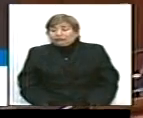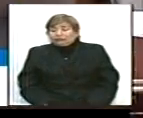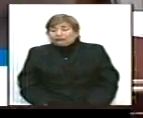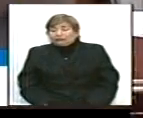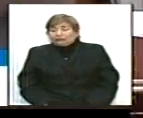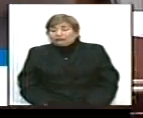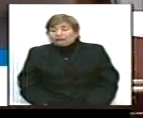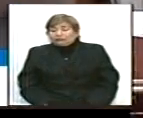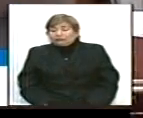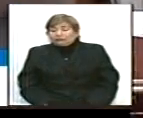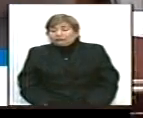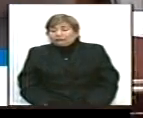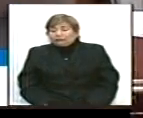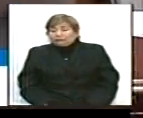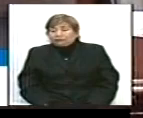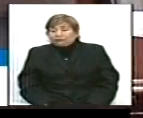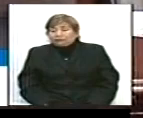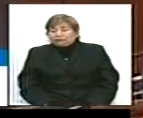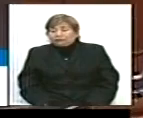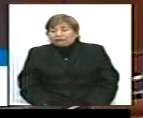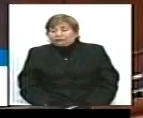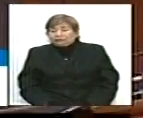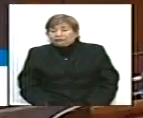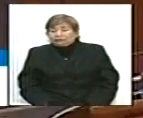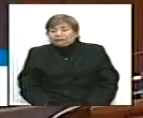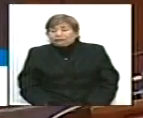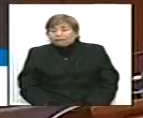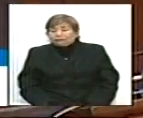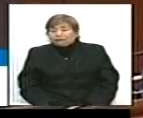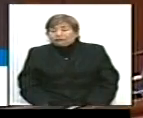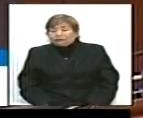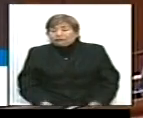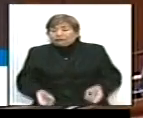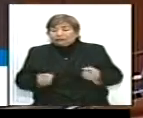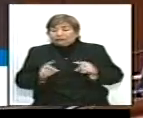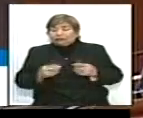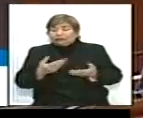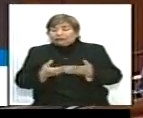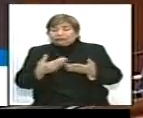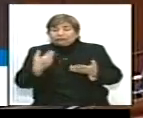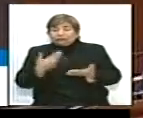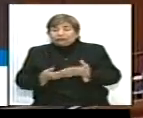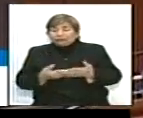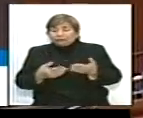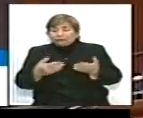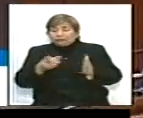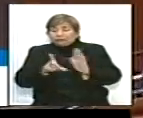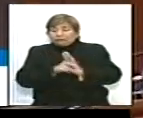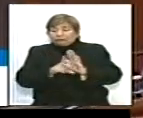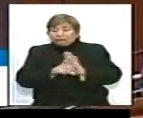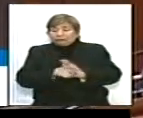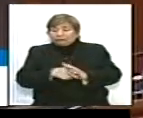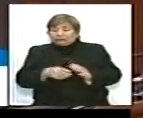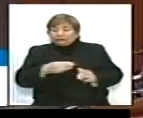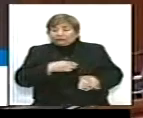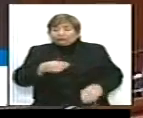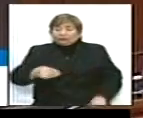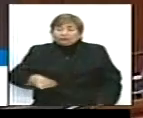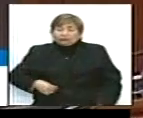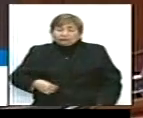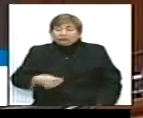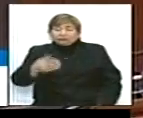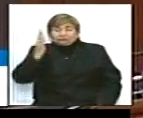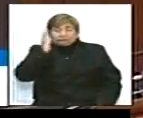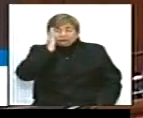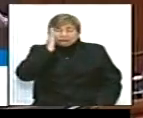Por favor, tiene 2 minutos más de su bancada. ¿Cuándo va a llegar ese proyecto de ley, señor ministro?